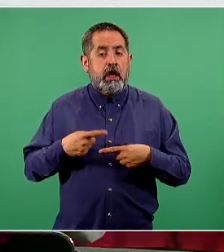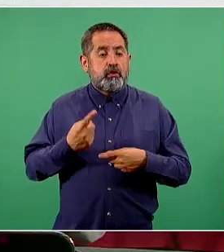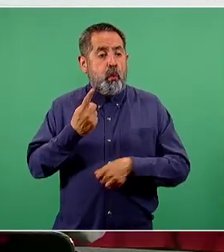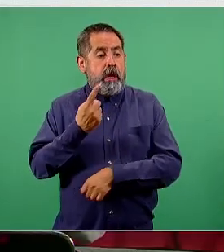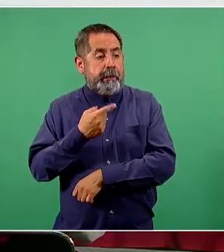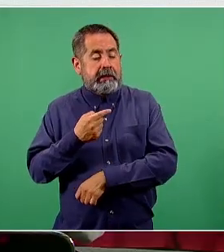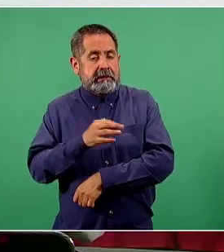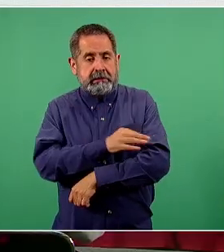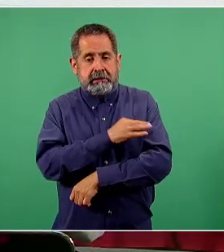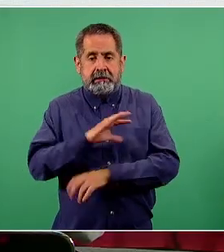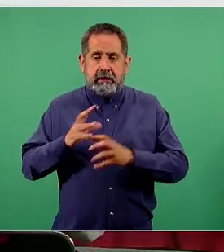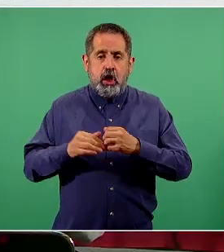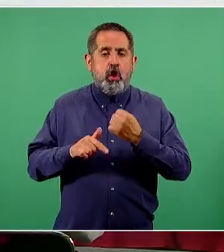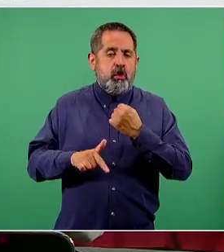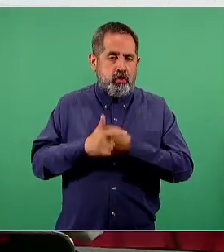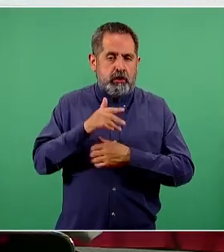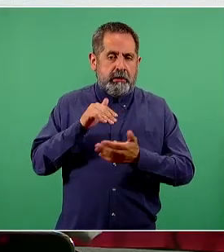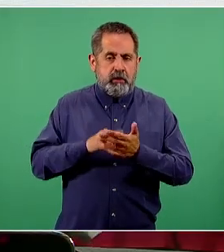es